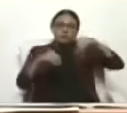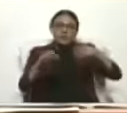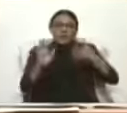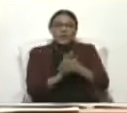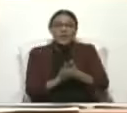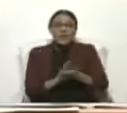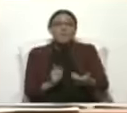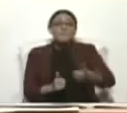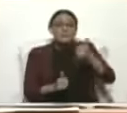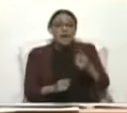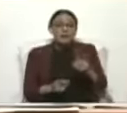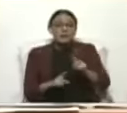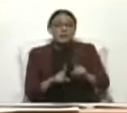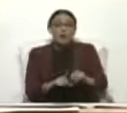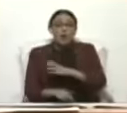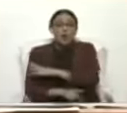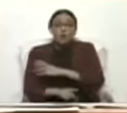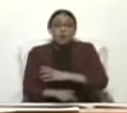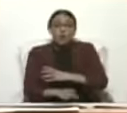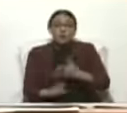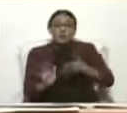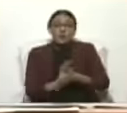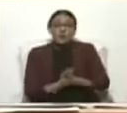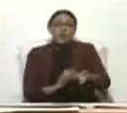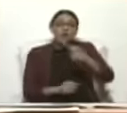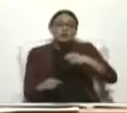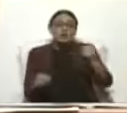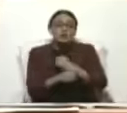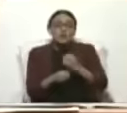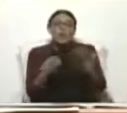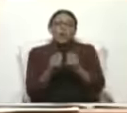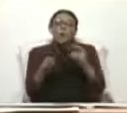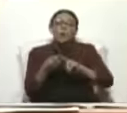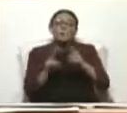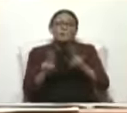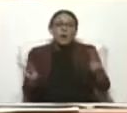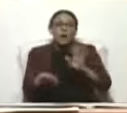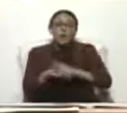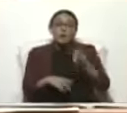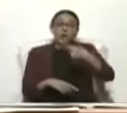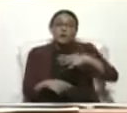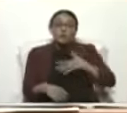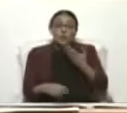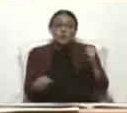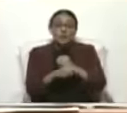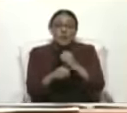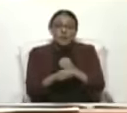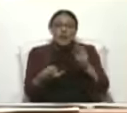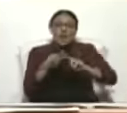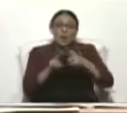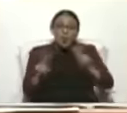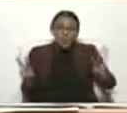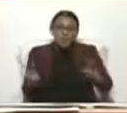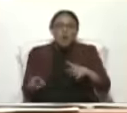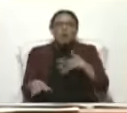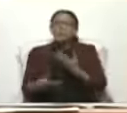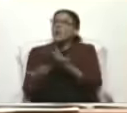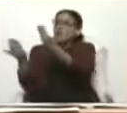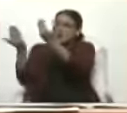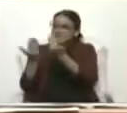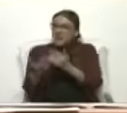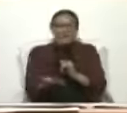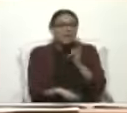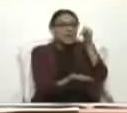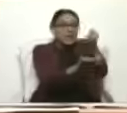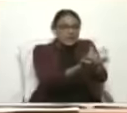fuerza. ¿Por qué? Porque la paz te permite a ti, puedes invertir, lo que quiera meterse a invertir, arrancar